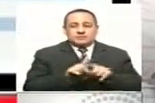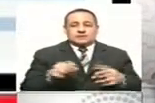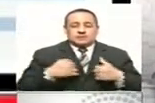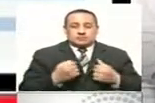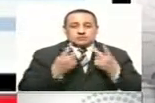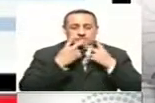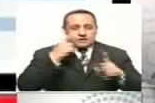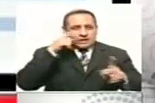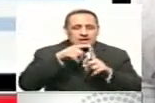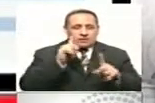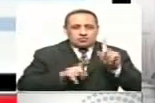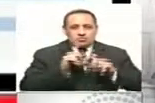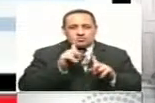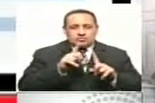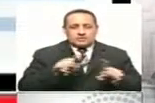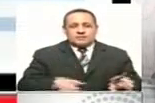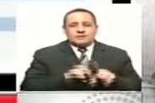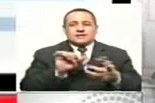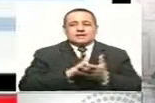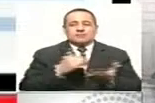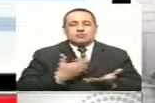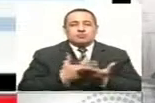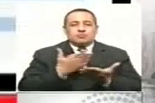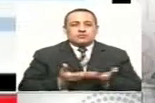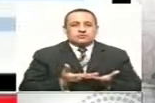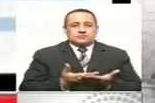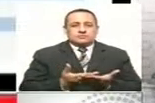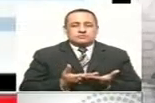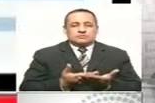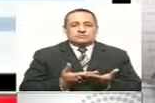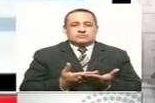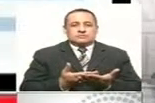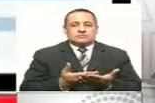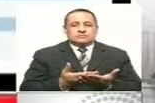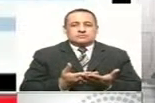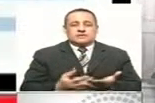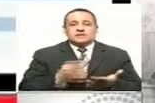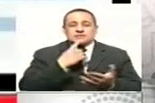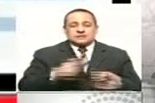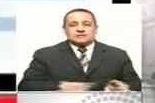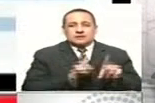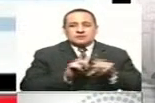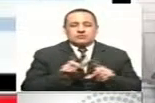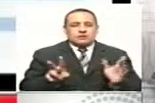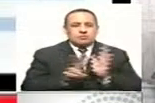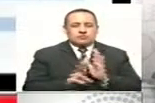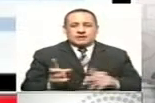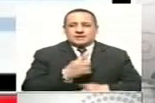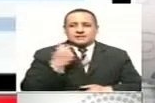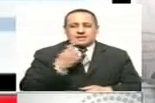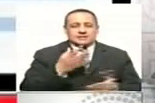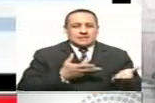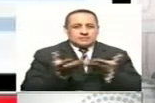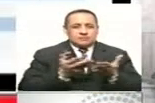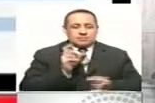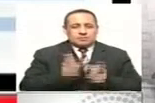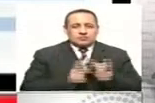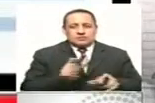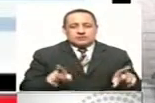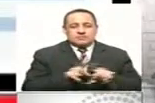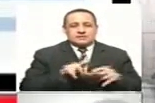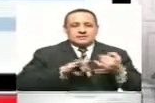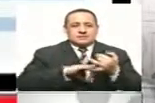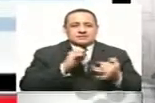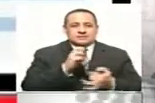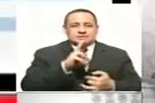algunas metas que nos hemos propuesto y con la Autoridad Nacional del Servicio Civil Servir, por